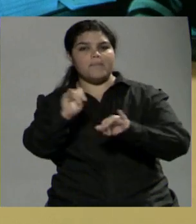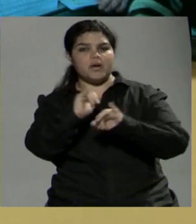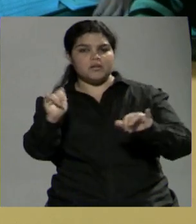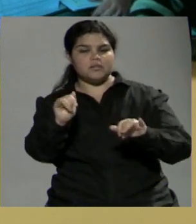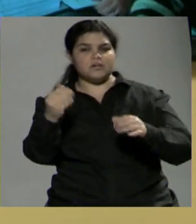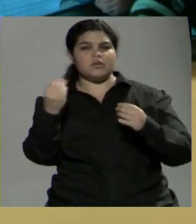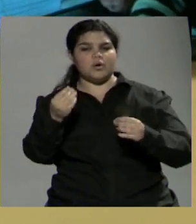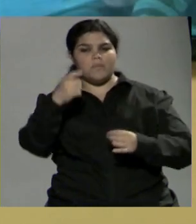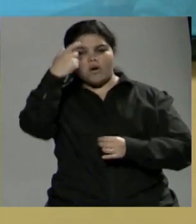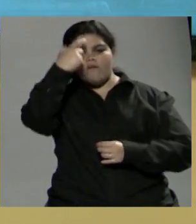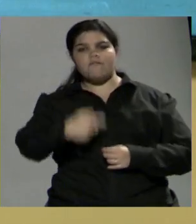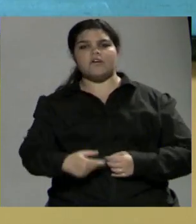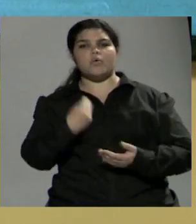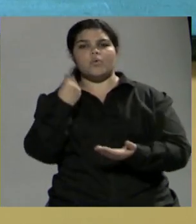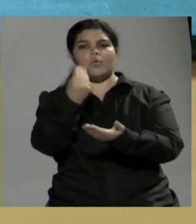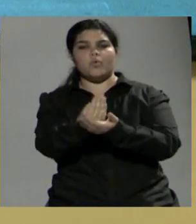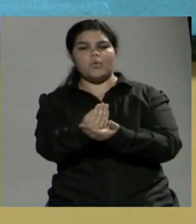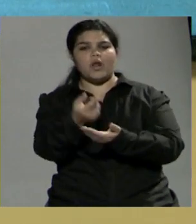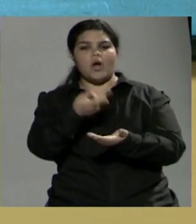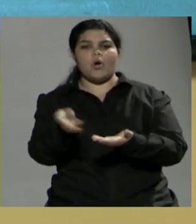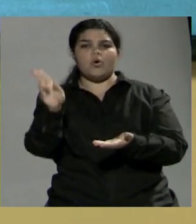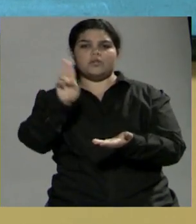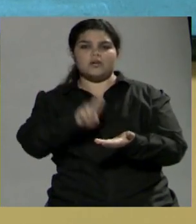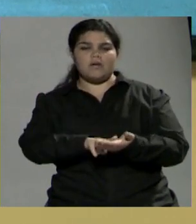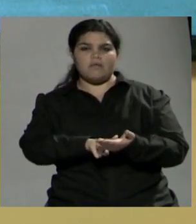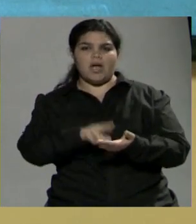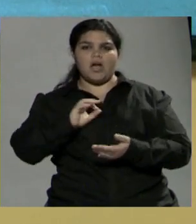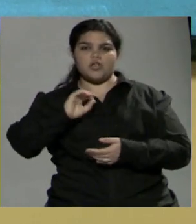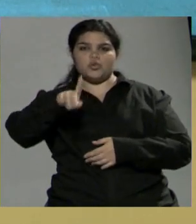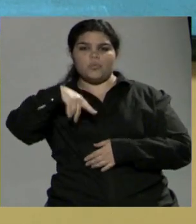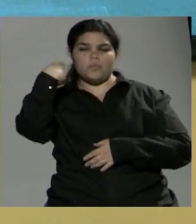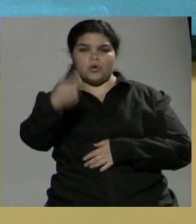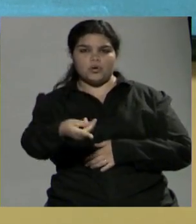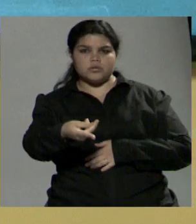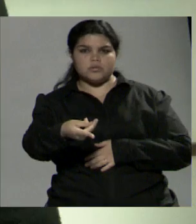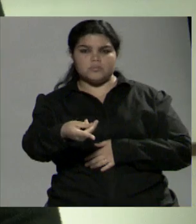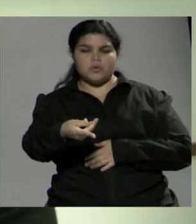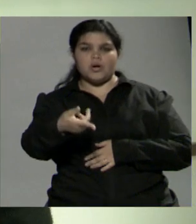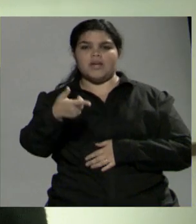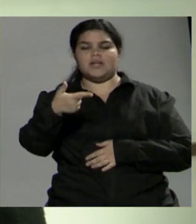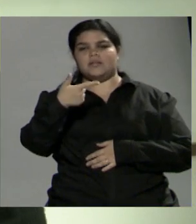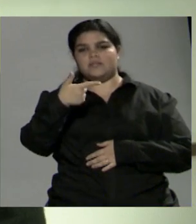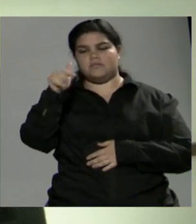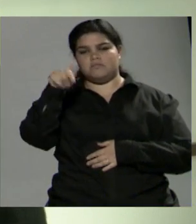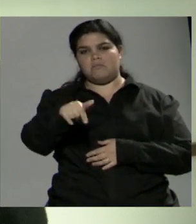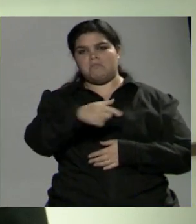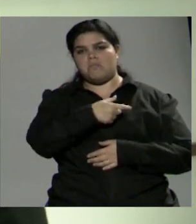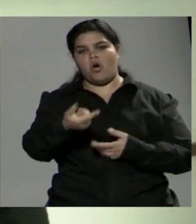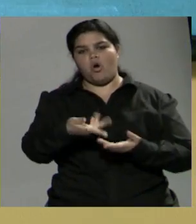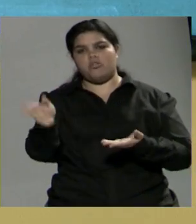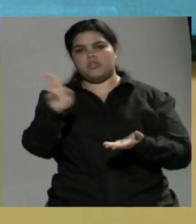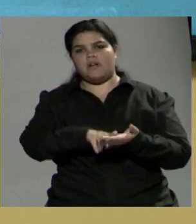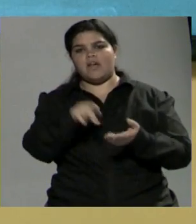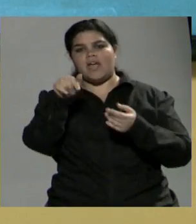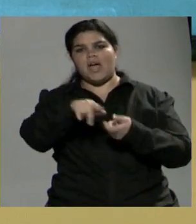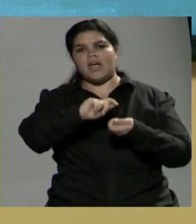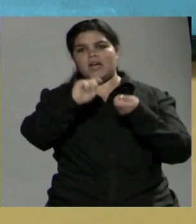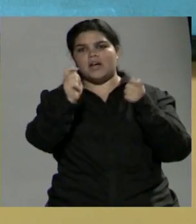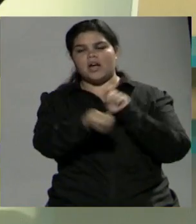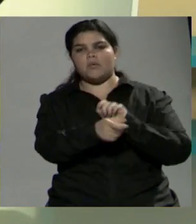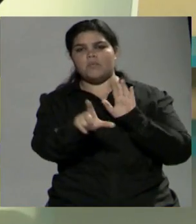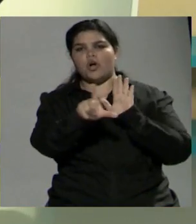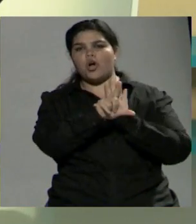se configuran definitivamente, porque se hacen especulaciones, Seguro. pero cómo se configuran definitivamente la lista que va